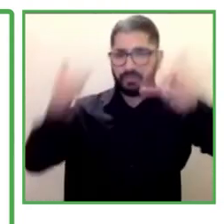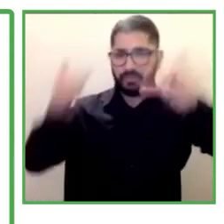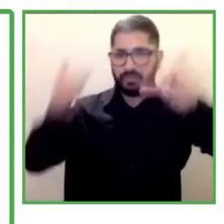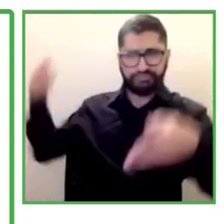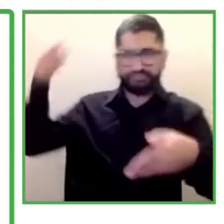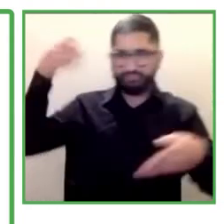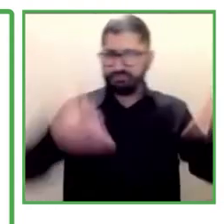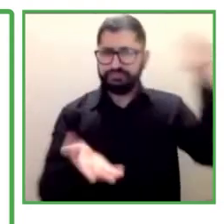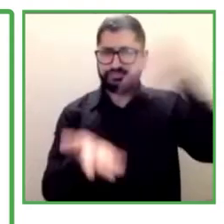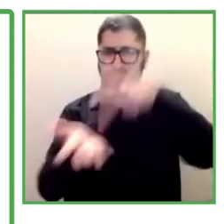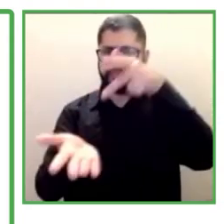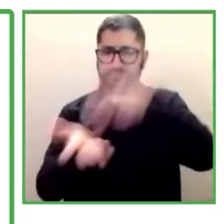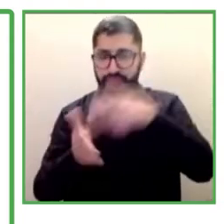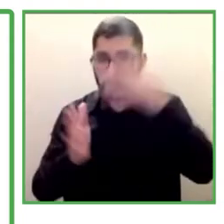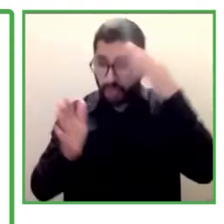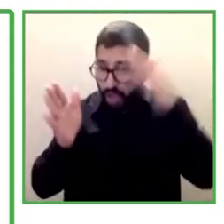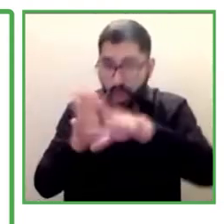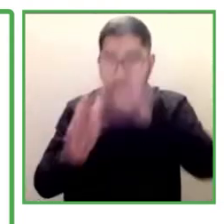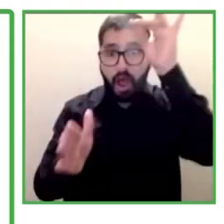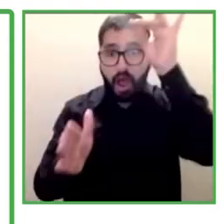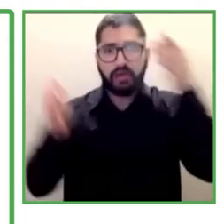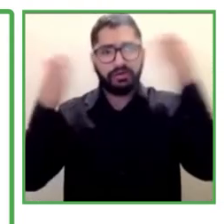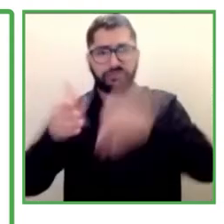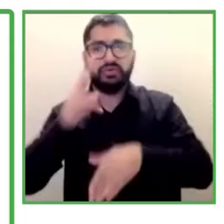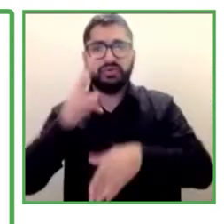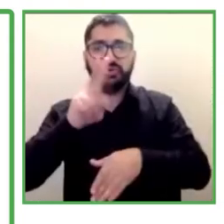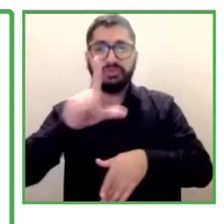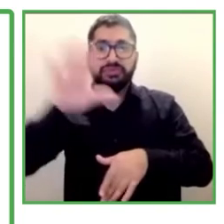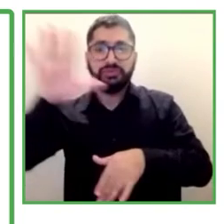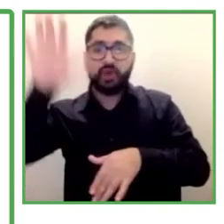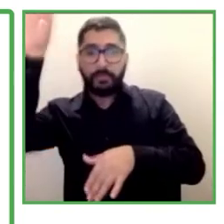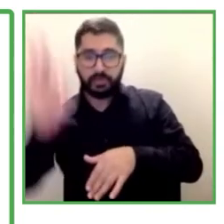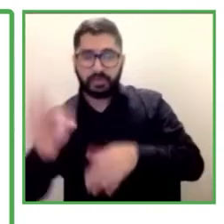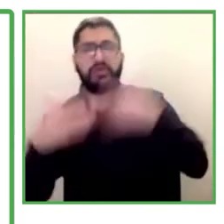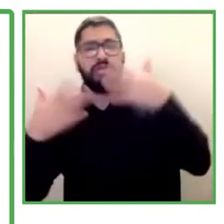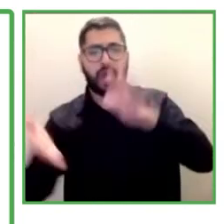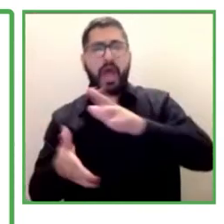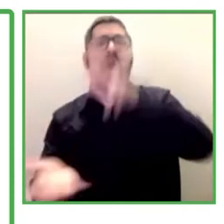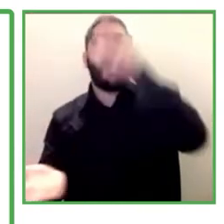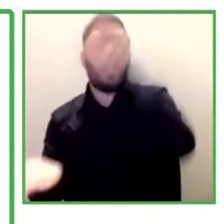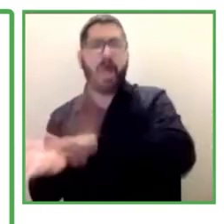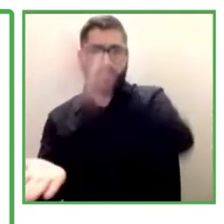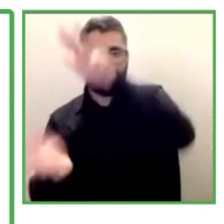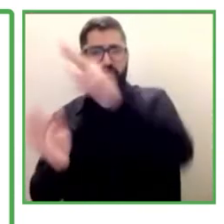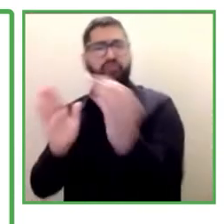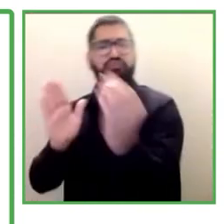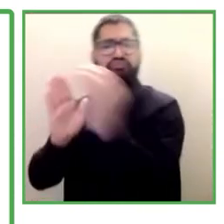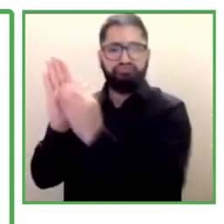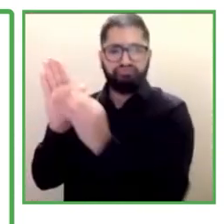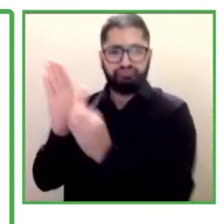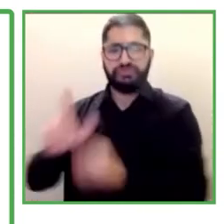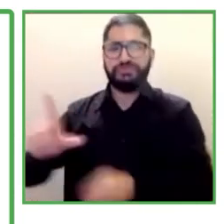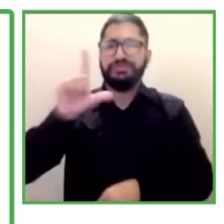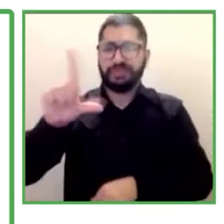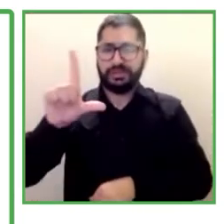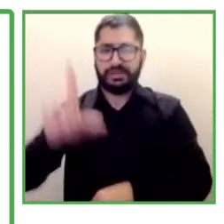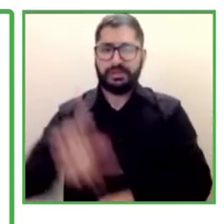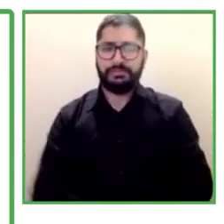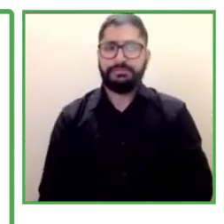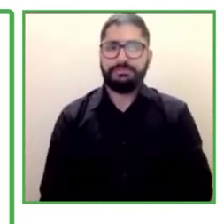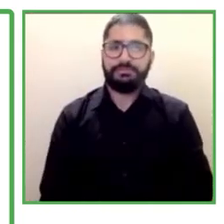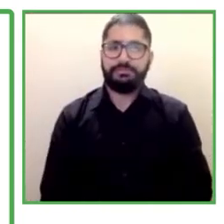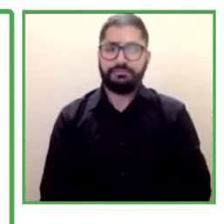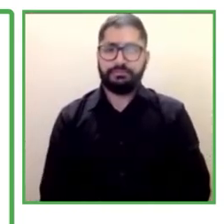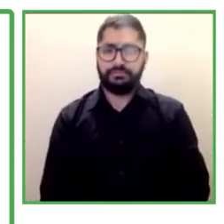del examen fuera de un 7, con lo cual era complicada la selección al final. Hemos realizado diferentes acciones, además de todo